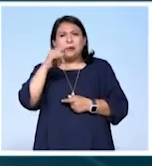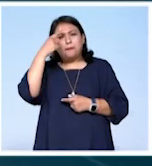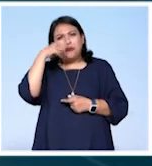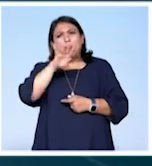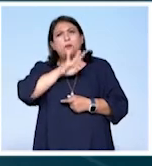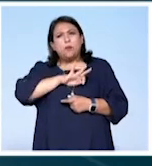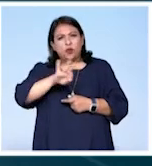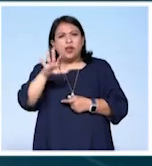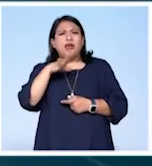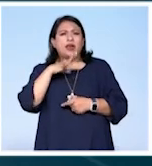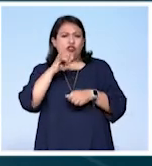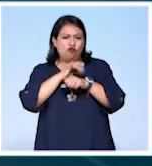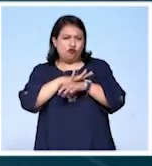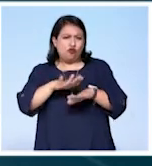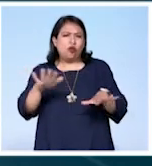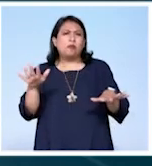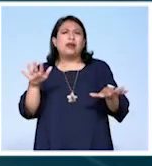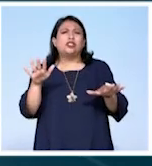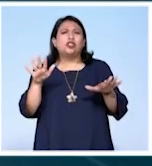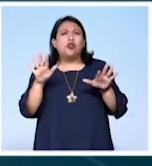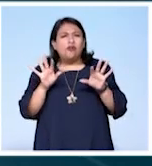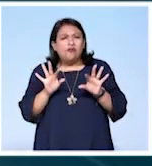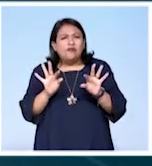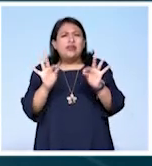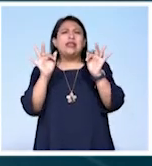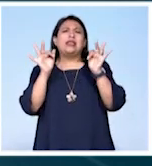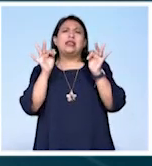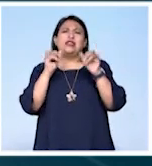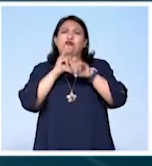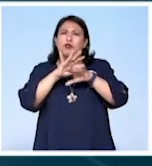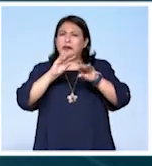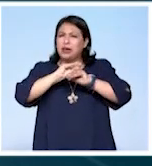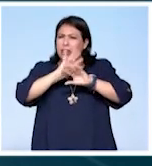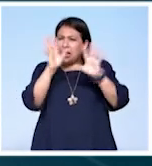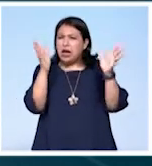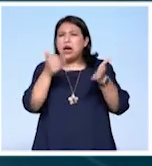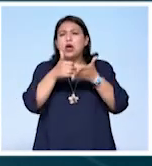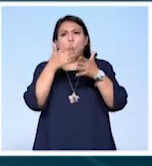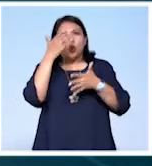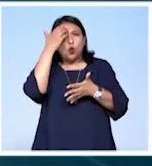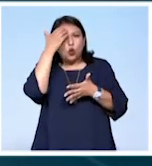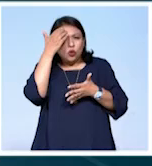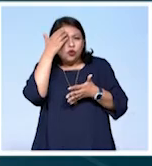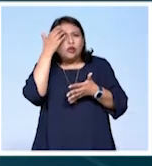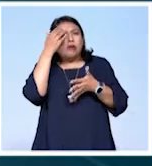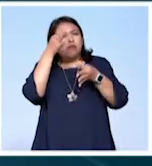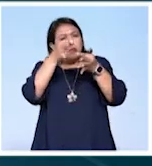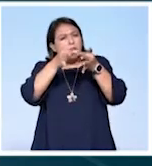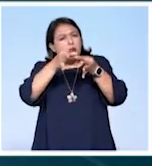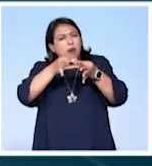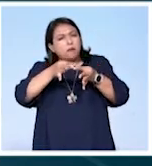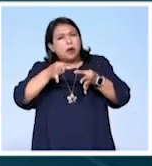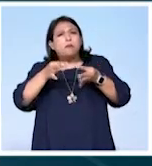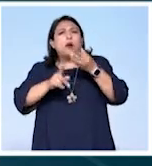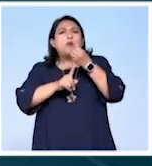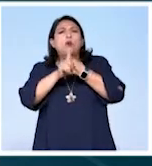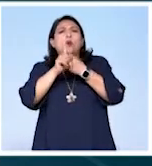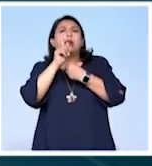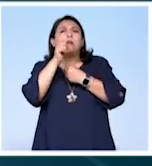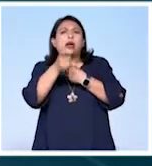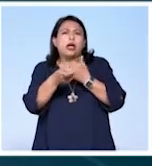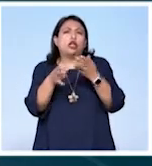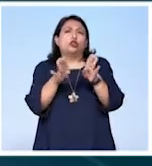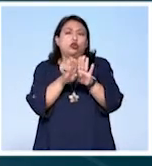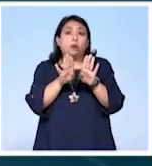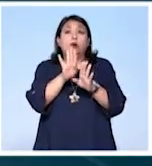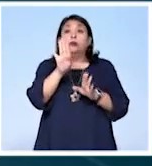poder obtener información más fina, más detallada, que nos permita conocer con mayor detalle la problemática. No